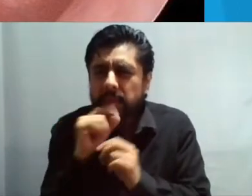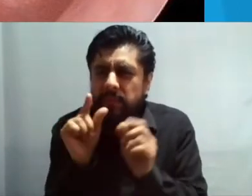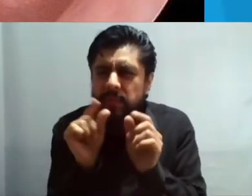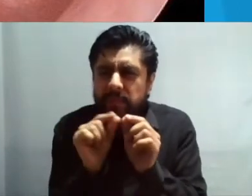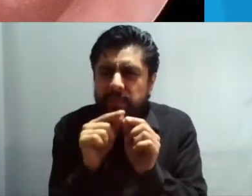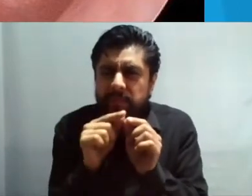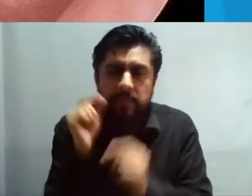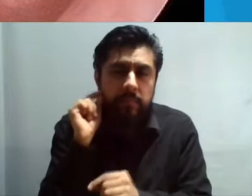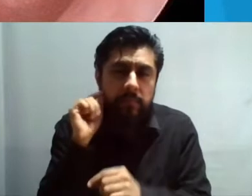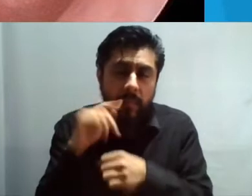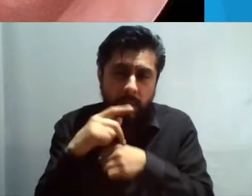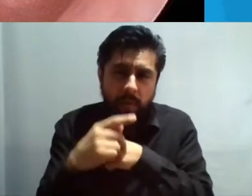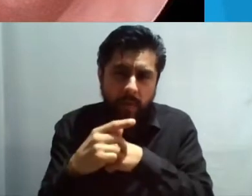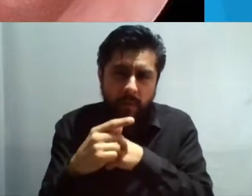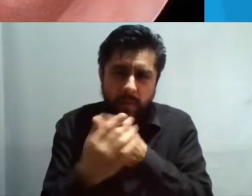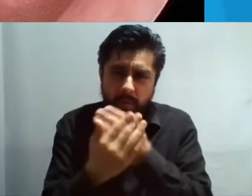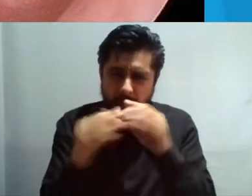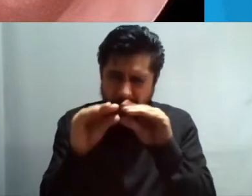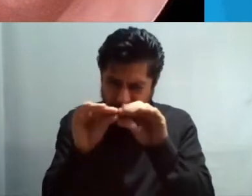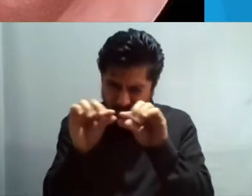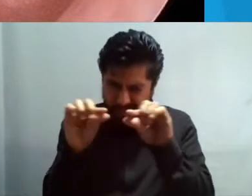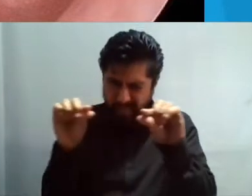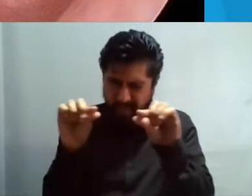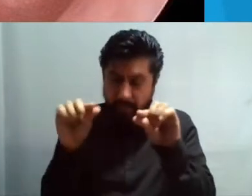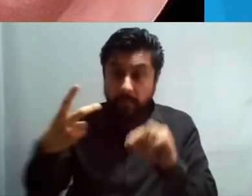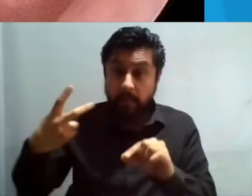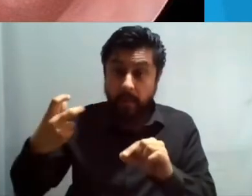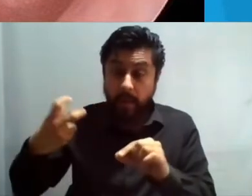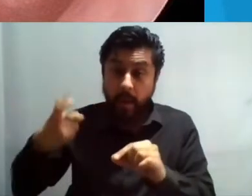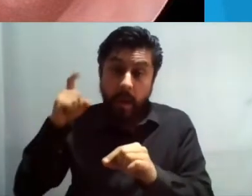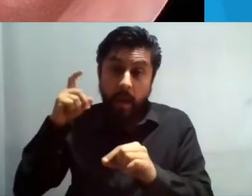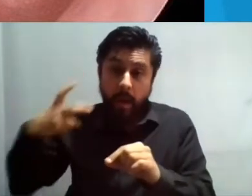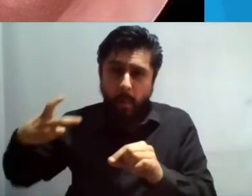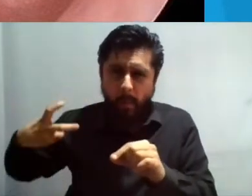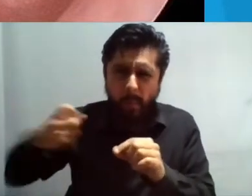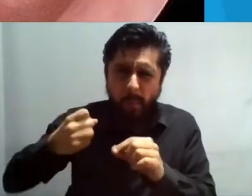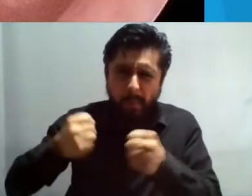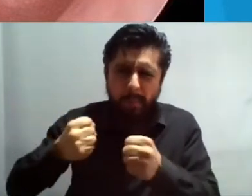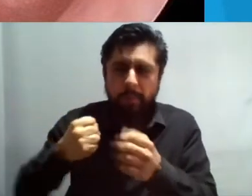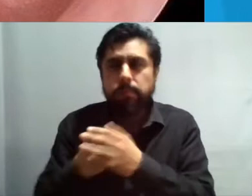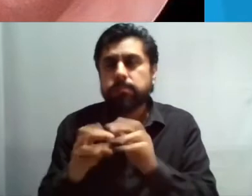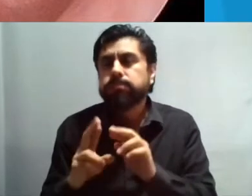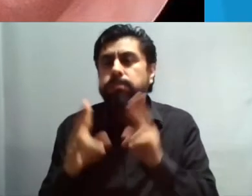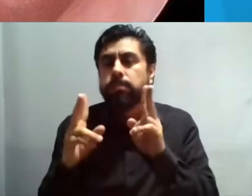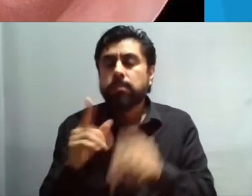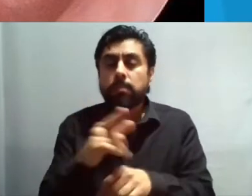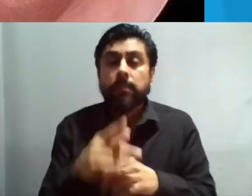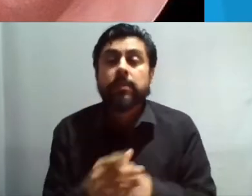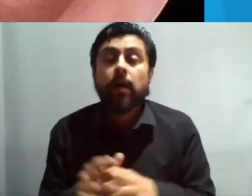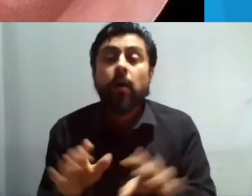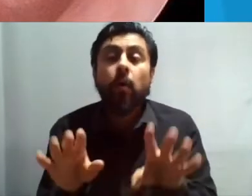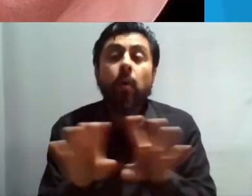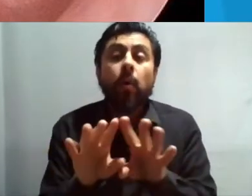una cuestión muy delgada. La misma presión del agua puede terminar perforando. ¿Cómo llegan, por ejemplo, este tipo de pacientes